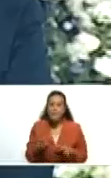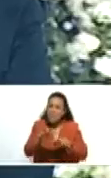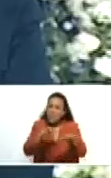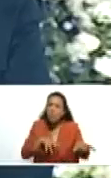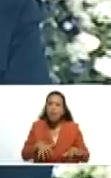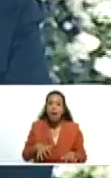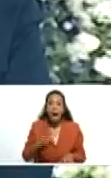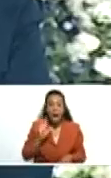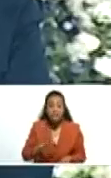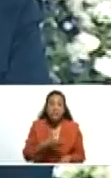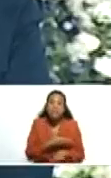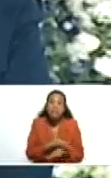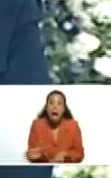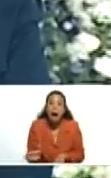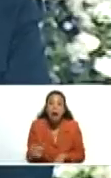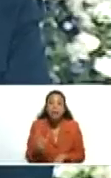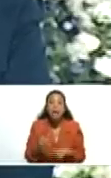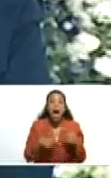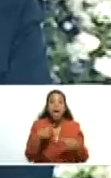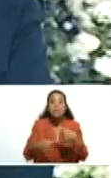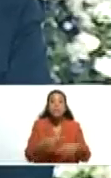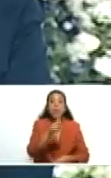así como llegó tarde al siglo XX,